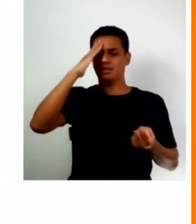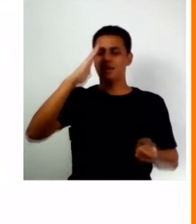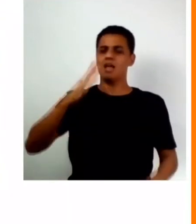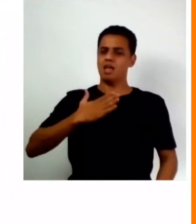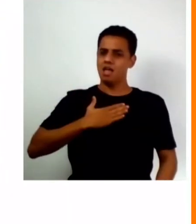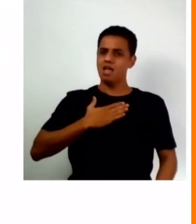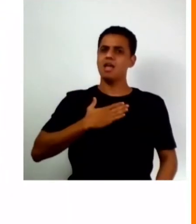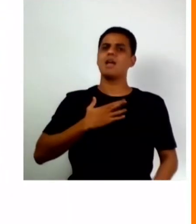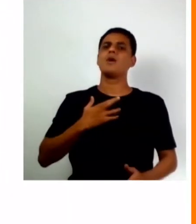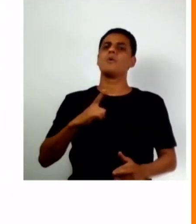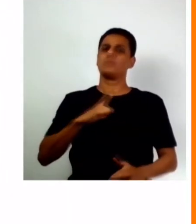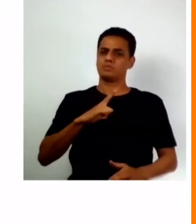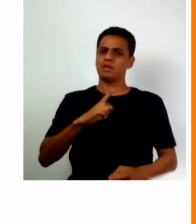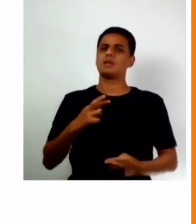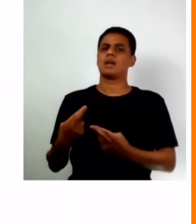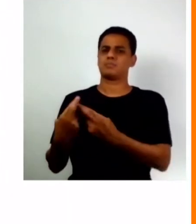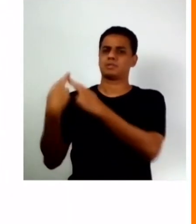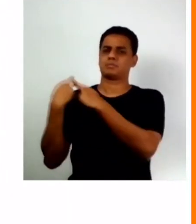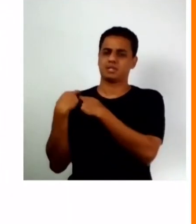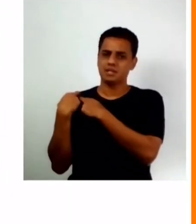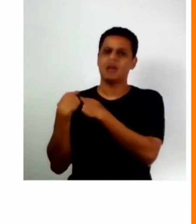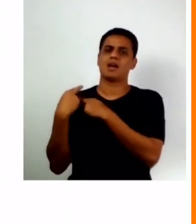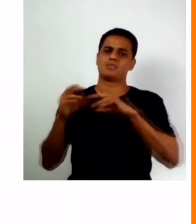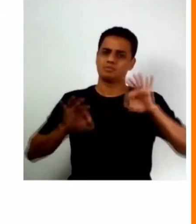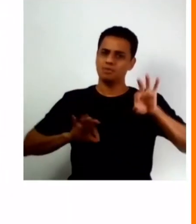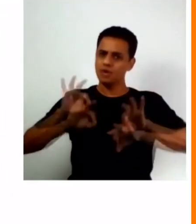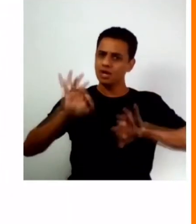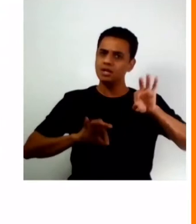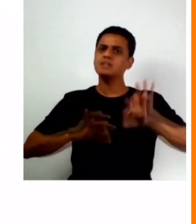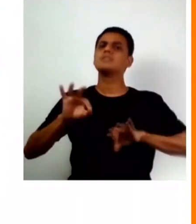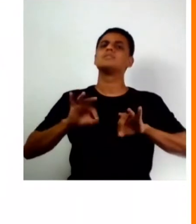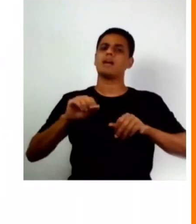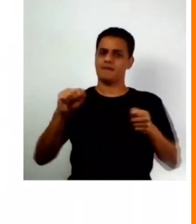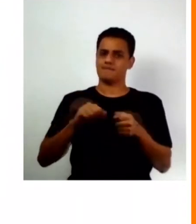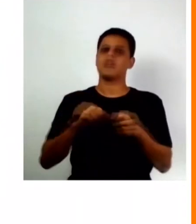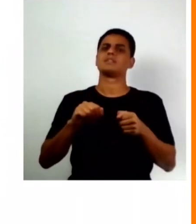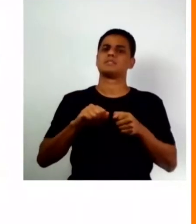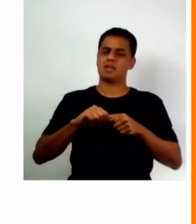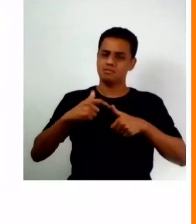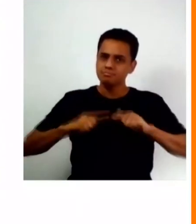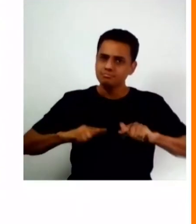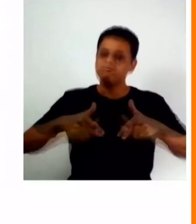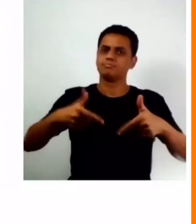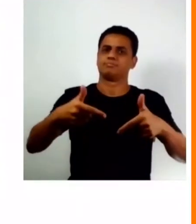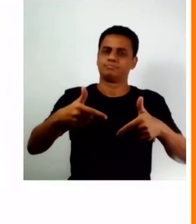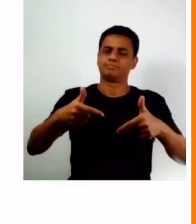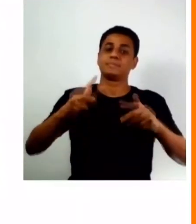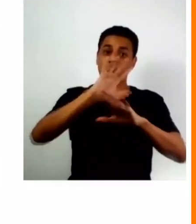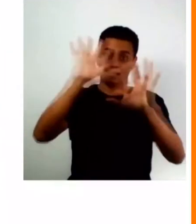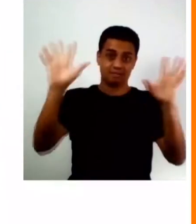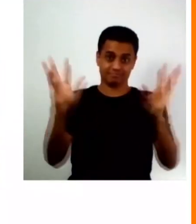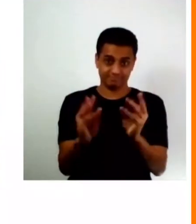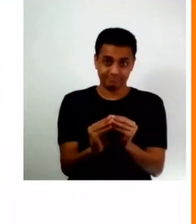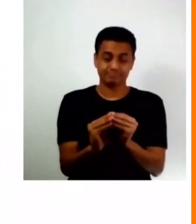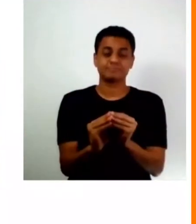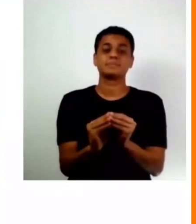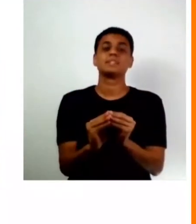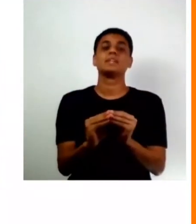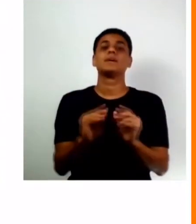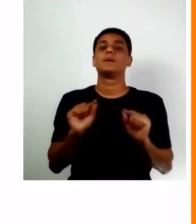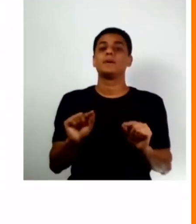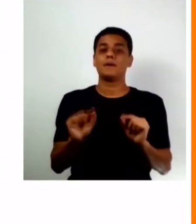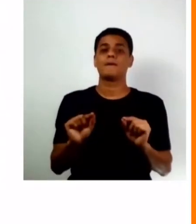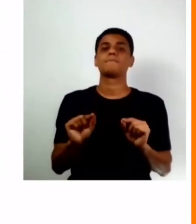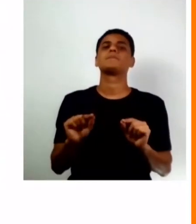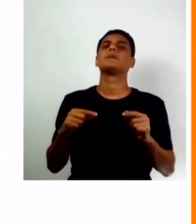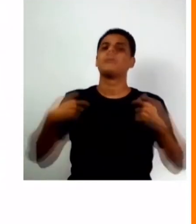responsable de que isto tenga adelante. E para terminar, todo isto requiere un cierto cambio de